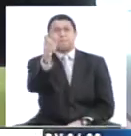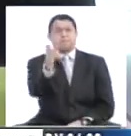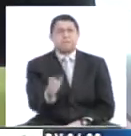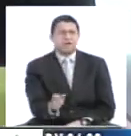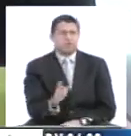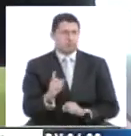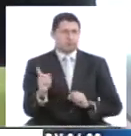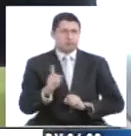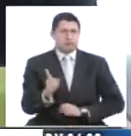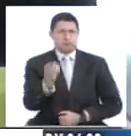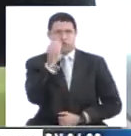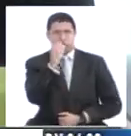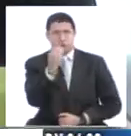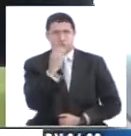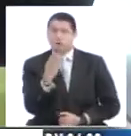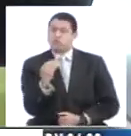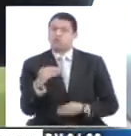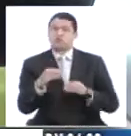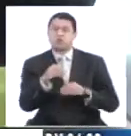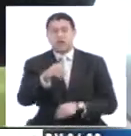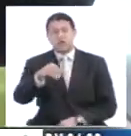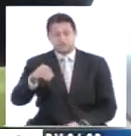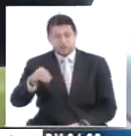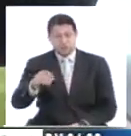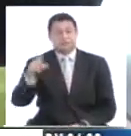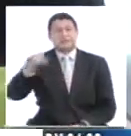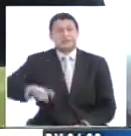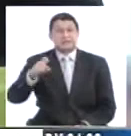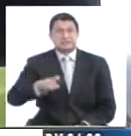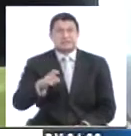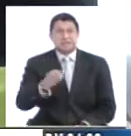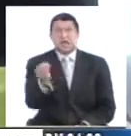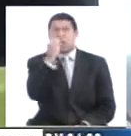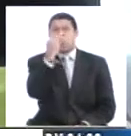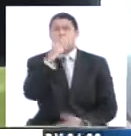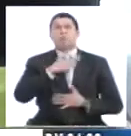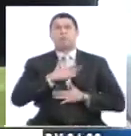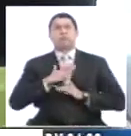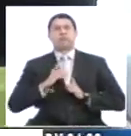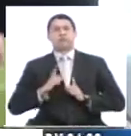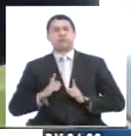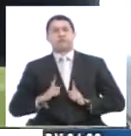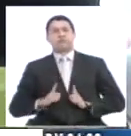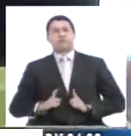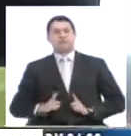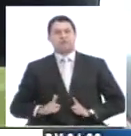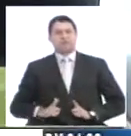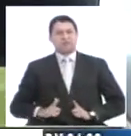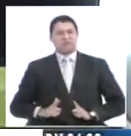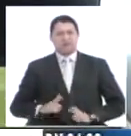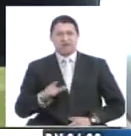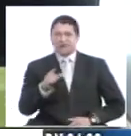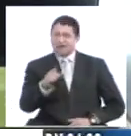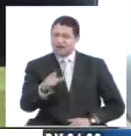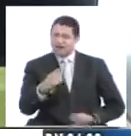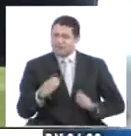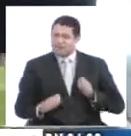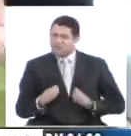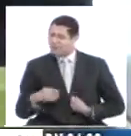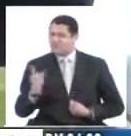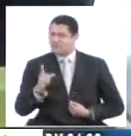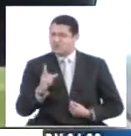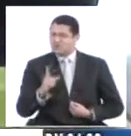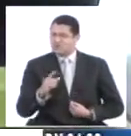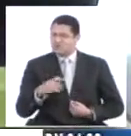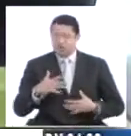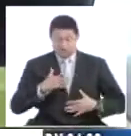no comer suficiente de glucosa necesita azúcar como el azúcar y se tranquiliza piensa que está tranquilizando la la ansiedad no está tranquilizando un